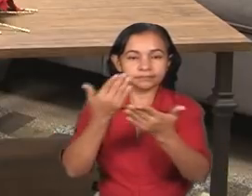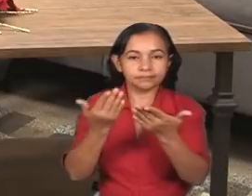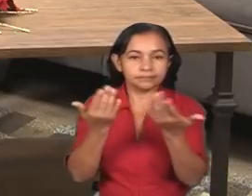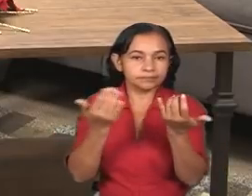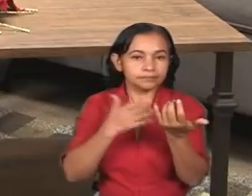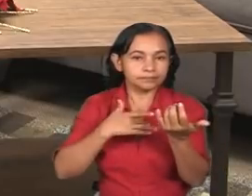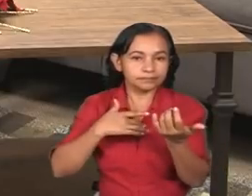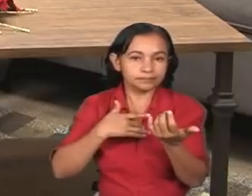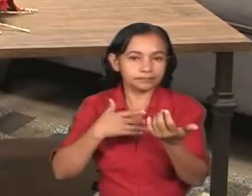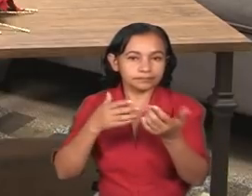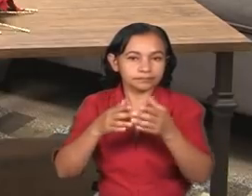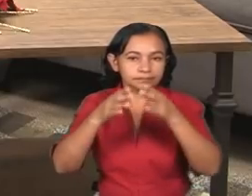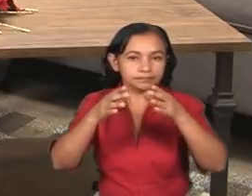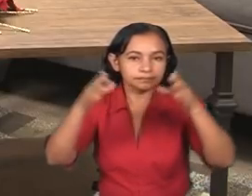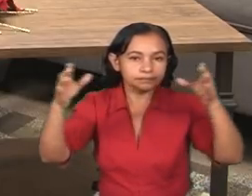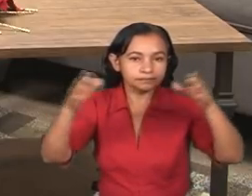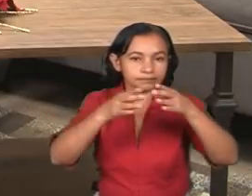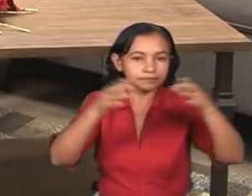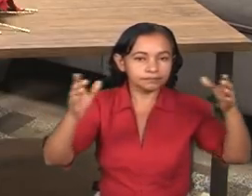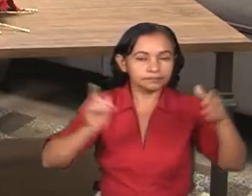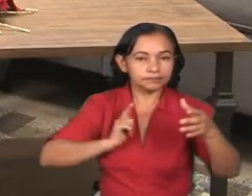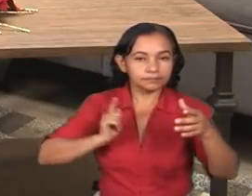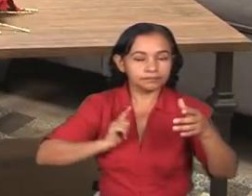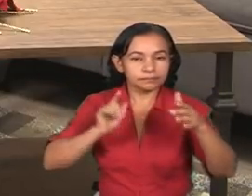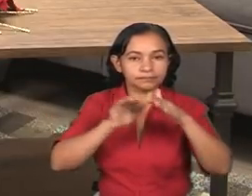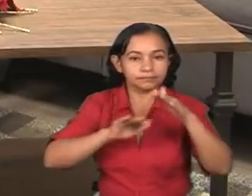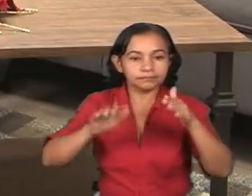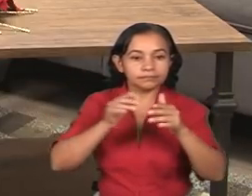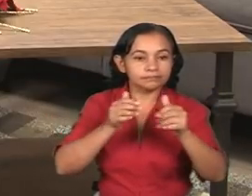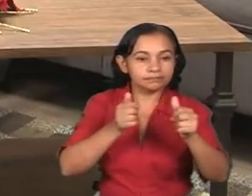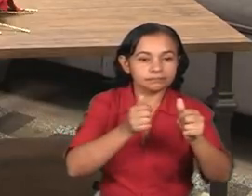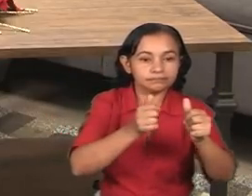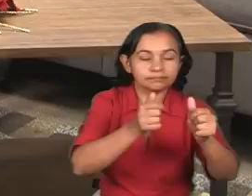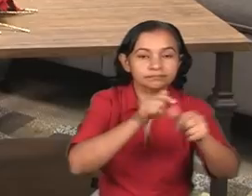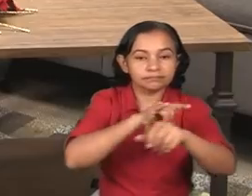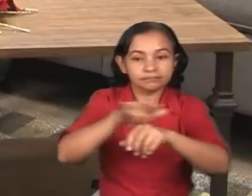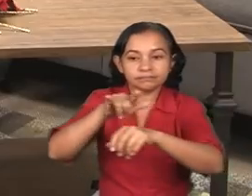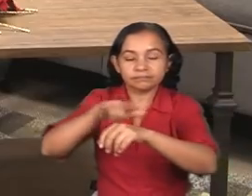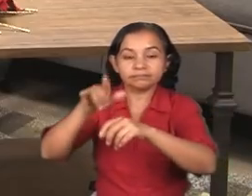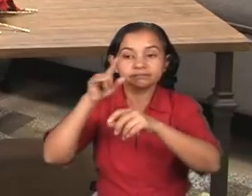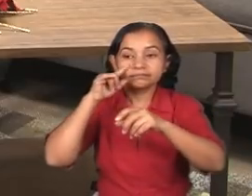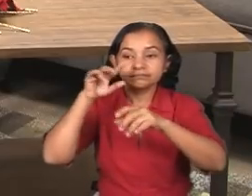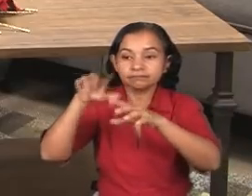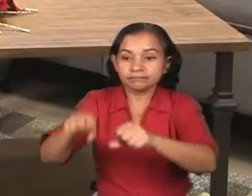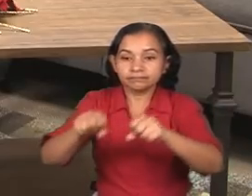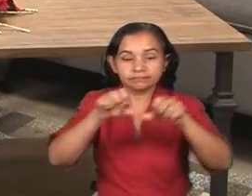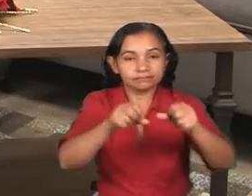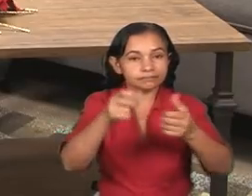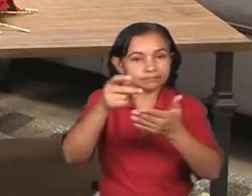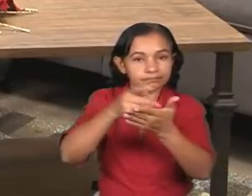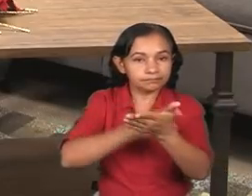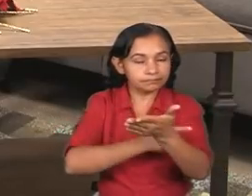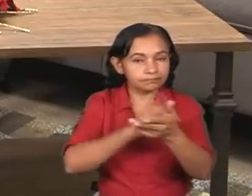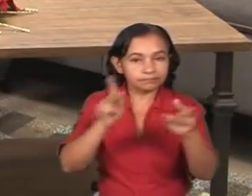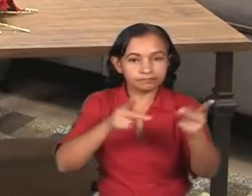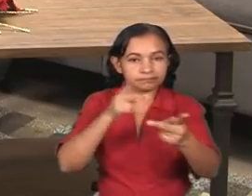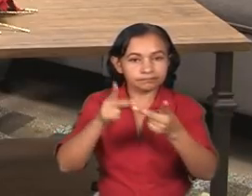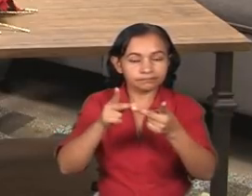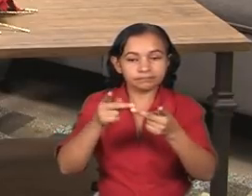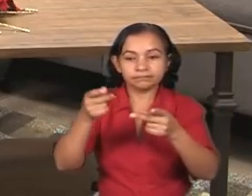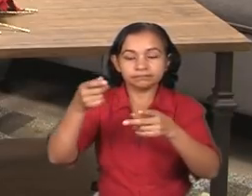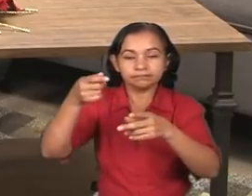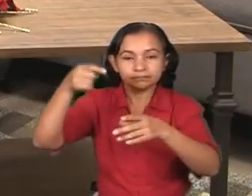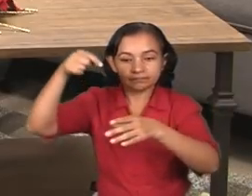naturalmente crece. Va creciendo, ¿no? Entonces nosotros tenemos que ir un poco detrás también. Eso da la necesidad no hacer de un proyecto completo, sino de perforar un